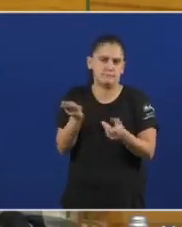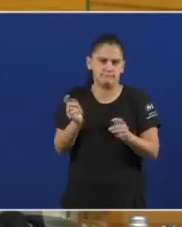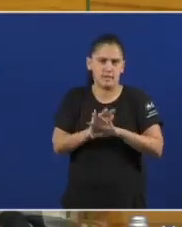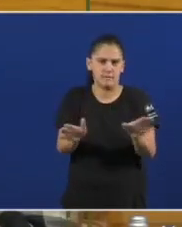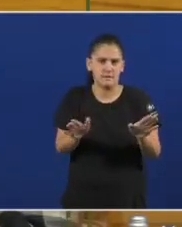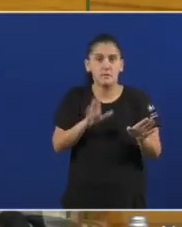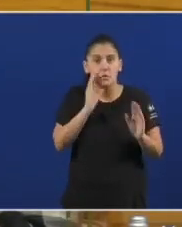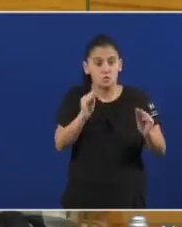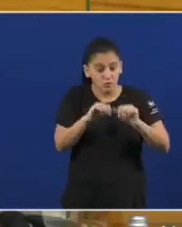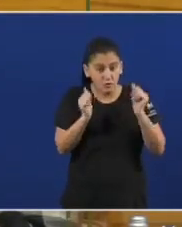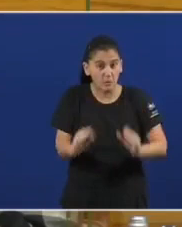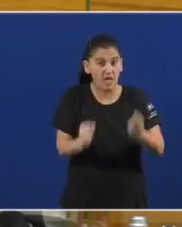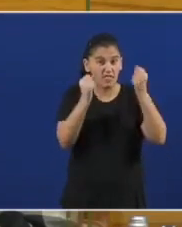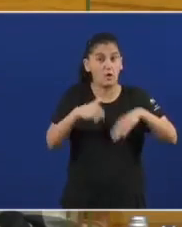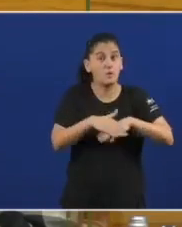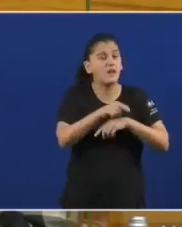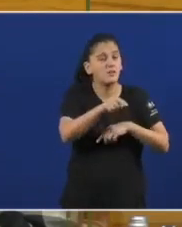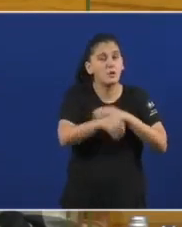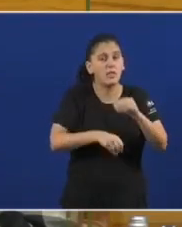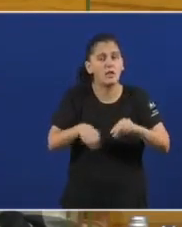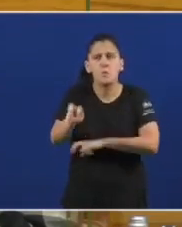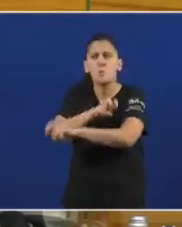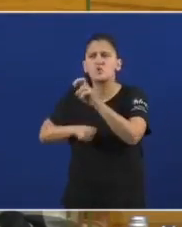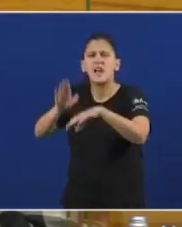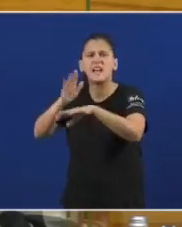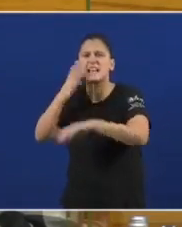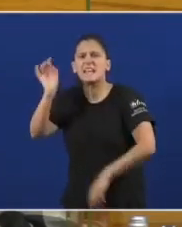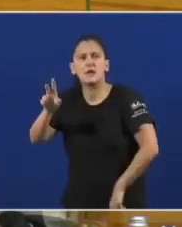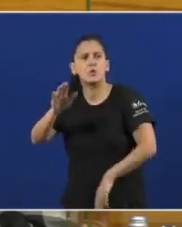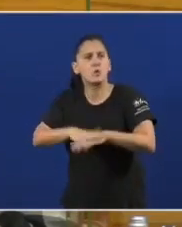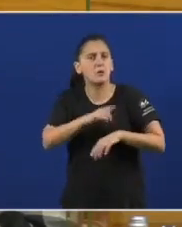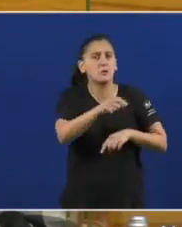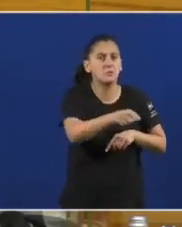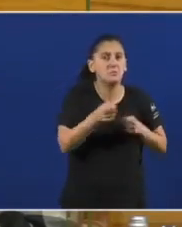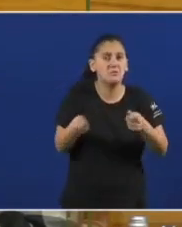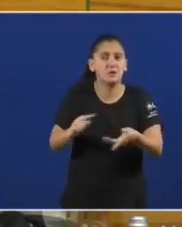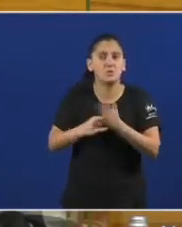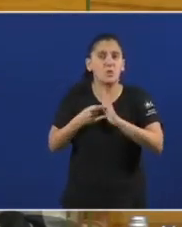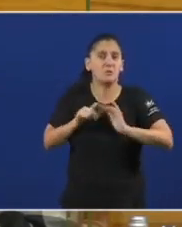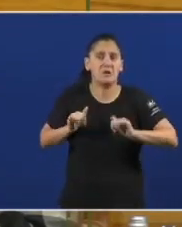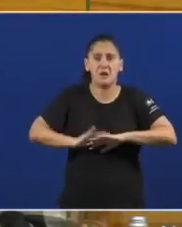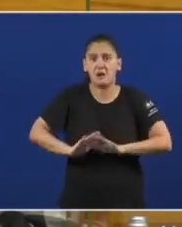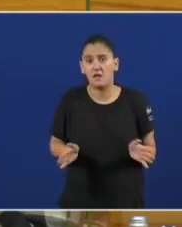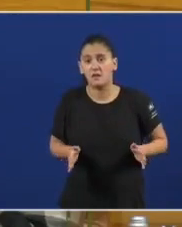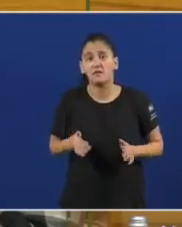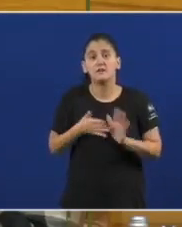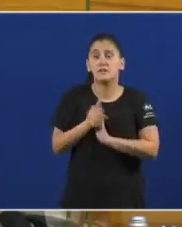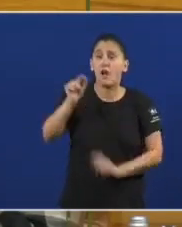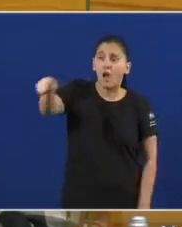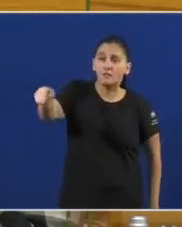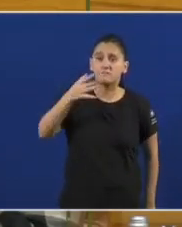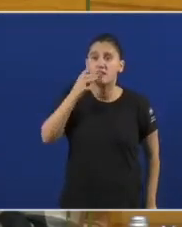acción de goberno, a buscar culpables porque é incapaz de dar solucións. E entón estende o seu dedo acusador e